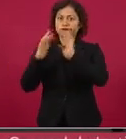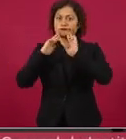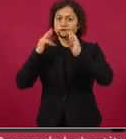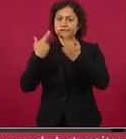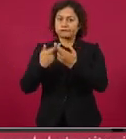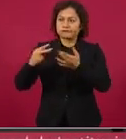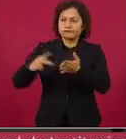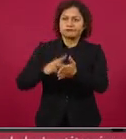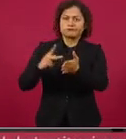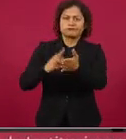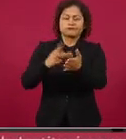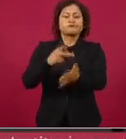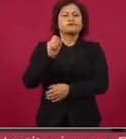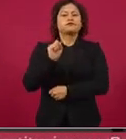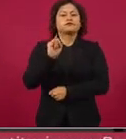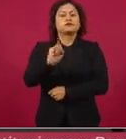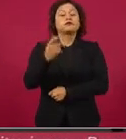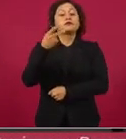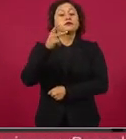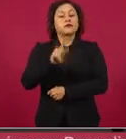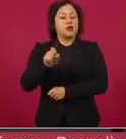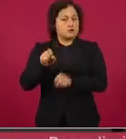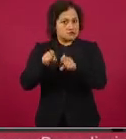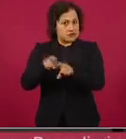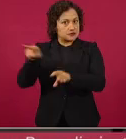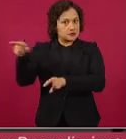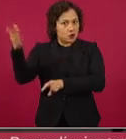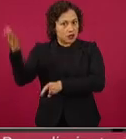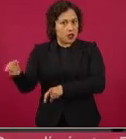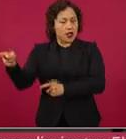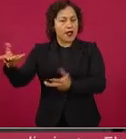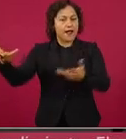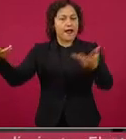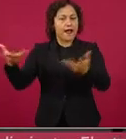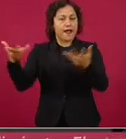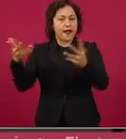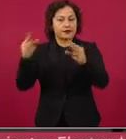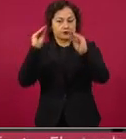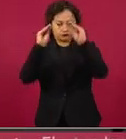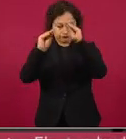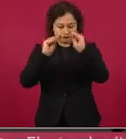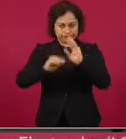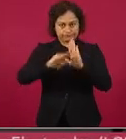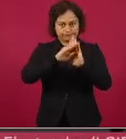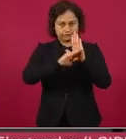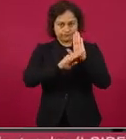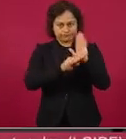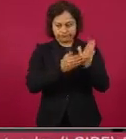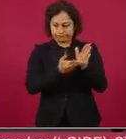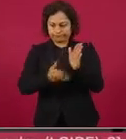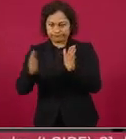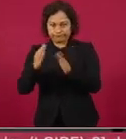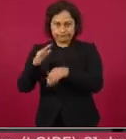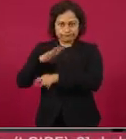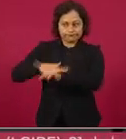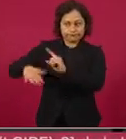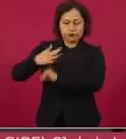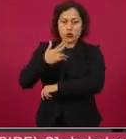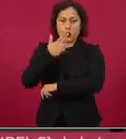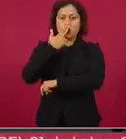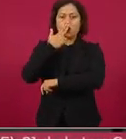pero incluso hizo una agenda ambiental para este mes y el que viene, pero